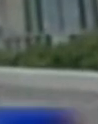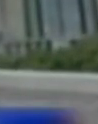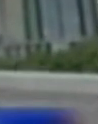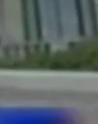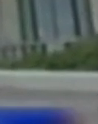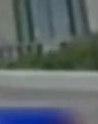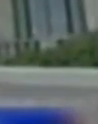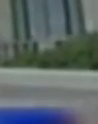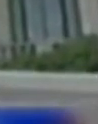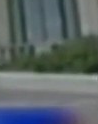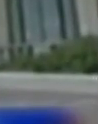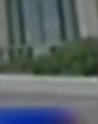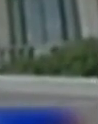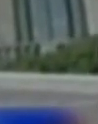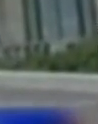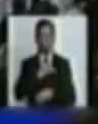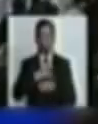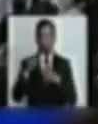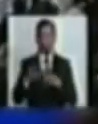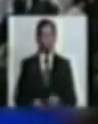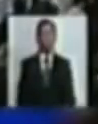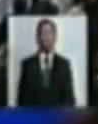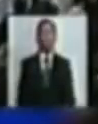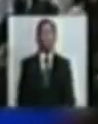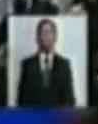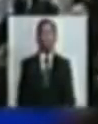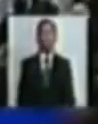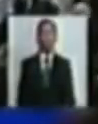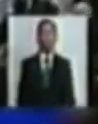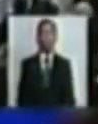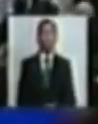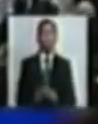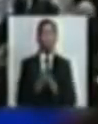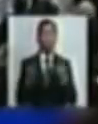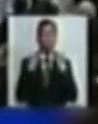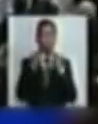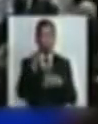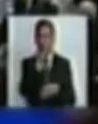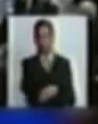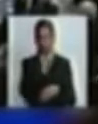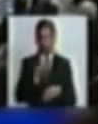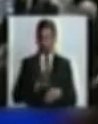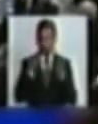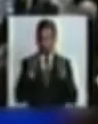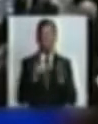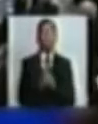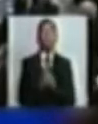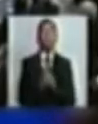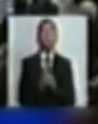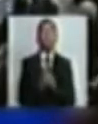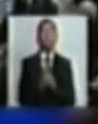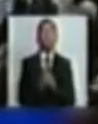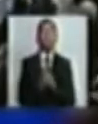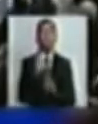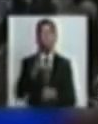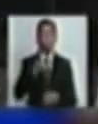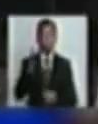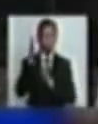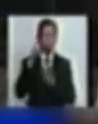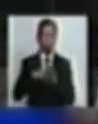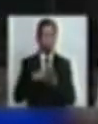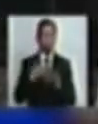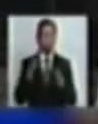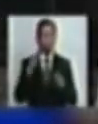sinónimo de resolver de manera honesta, en la buena vecindad, en la buena fe que todo país debe tener. Bolivia siempre ha